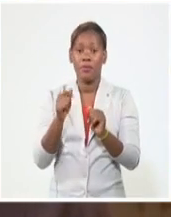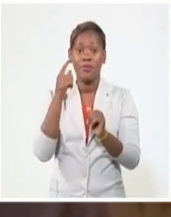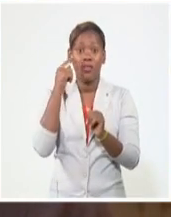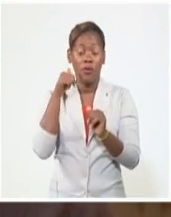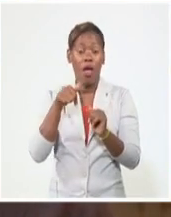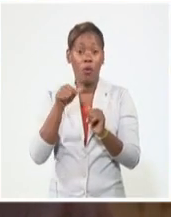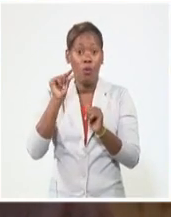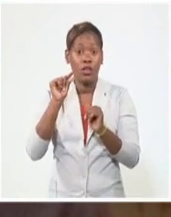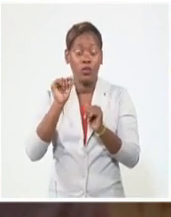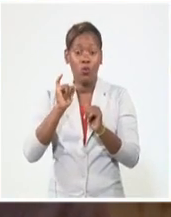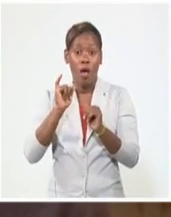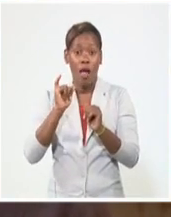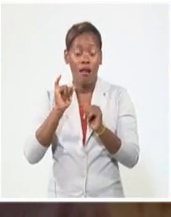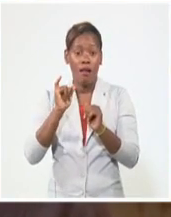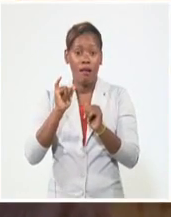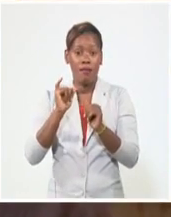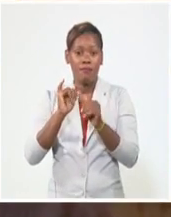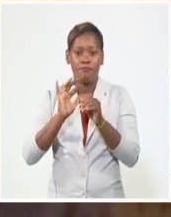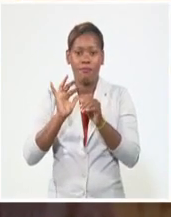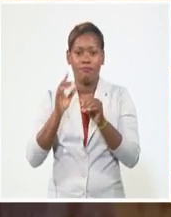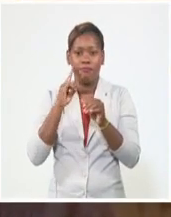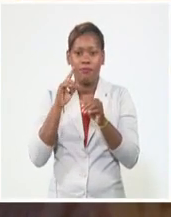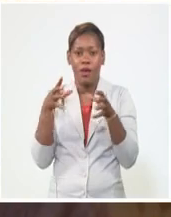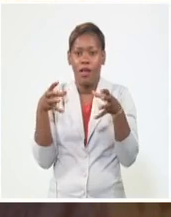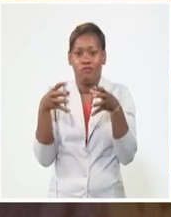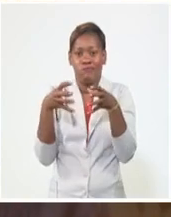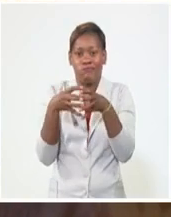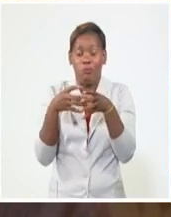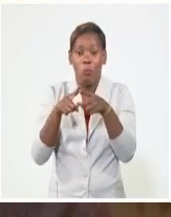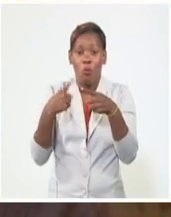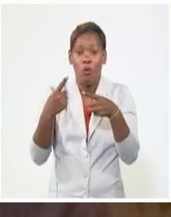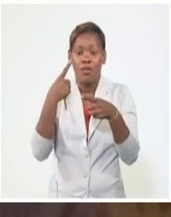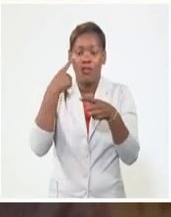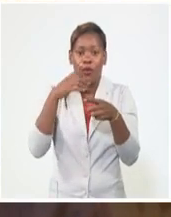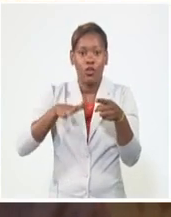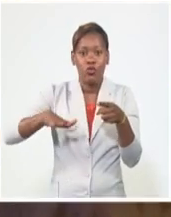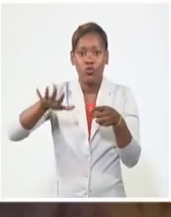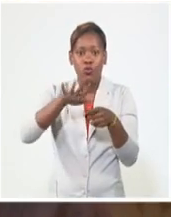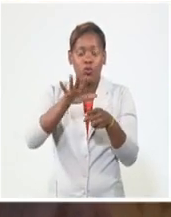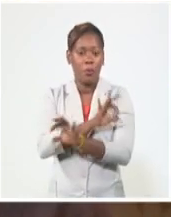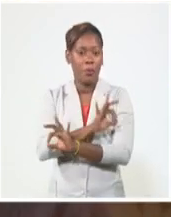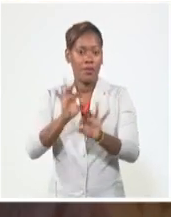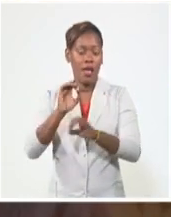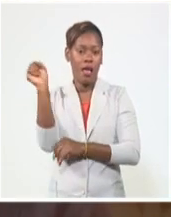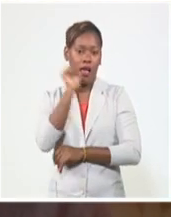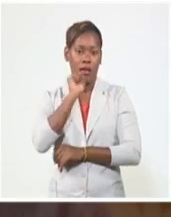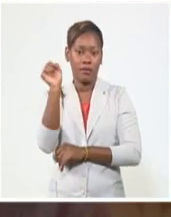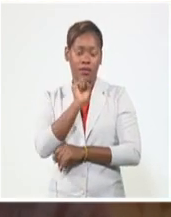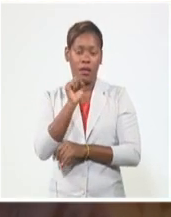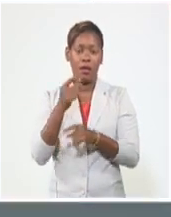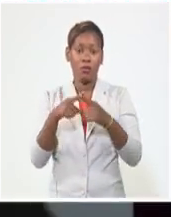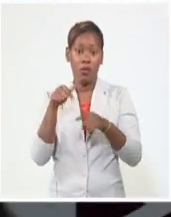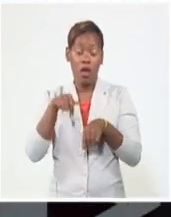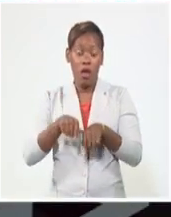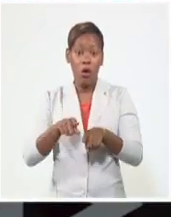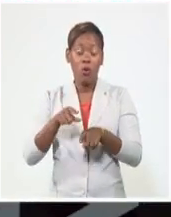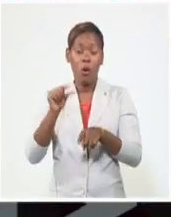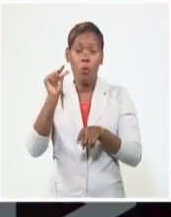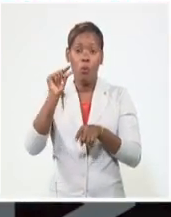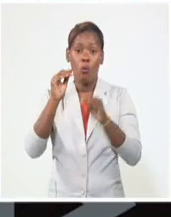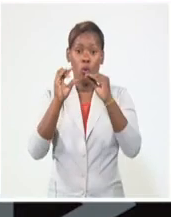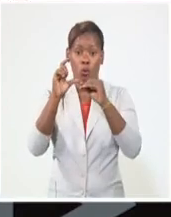ha visto mellada por la situación epidemiológica que hemos tenido en los últimos años. Es por eso también que las categorías disminuyeron este año.